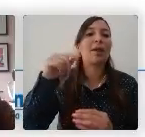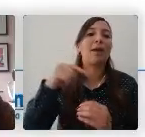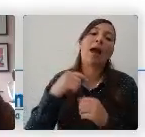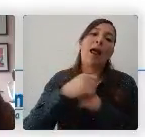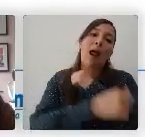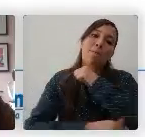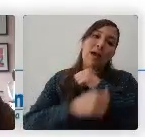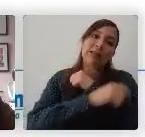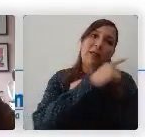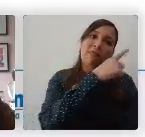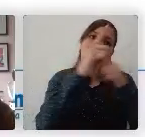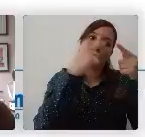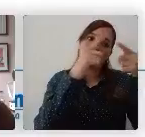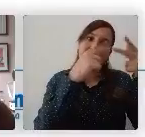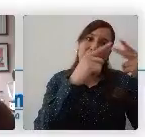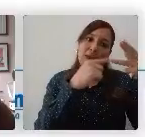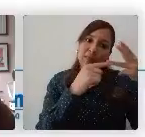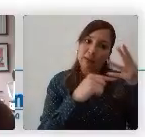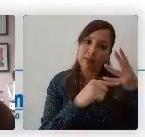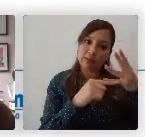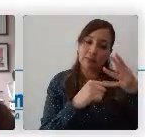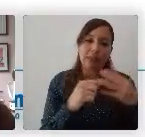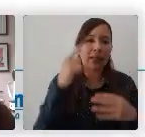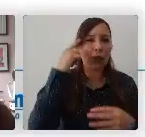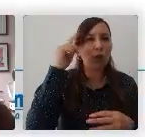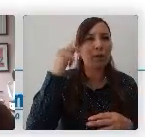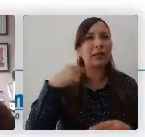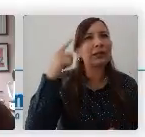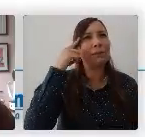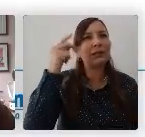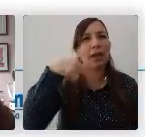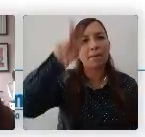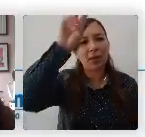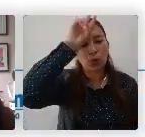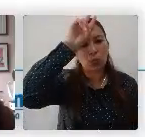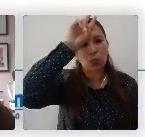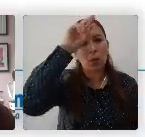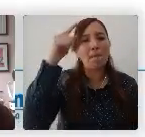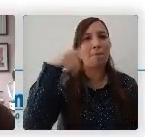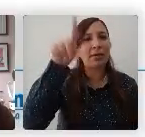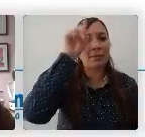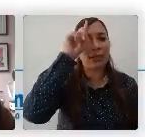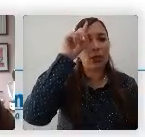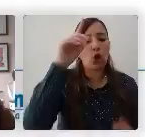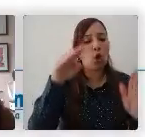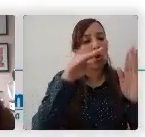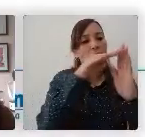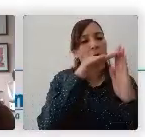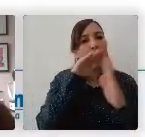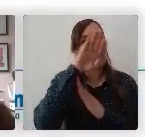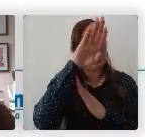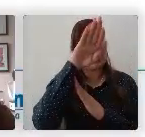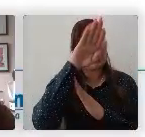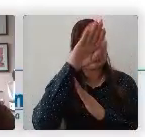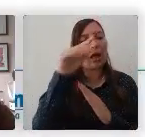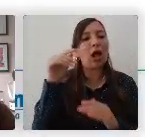viaje internacional el visitar perú va a comenzar a ocurrir de forma escalonada primero viajan con turismo interno y luego poco a